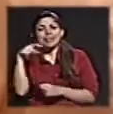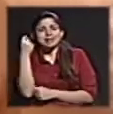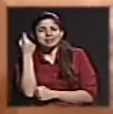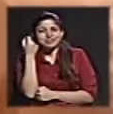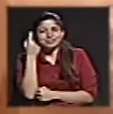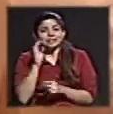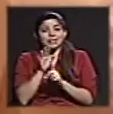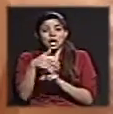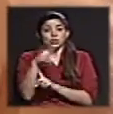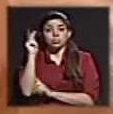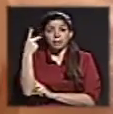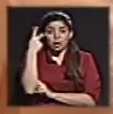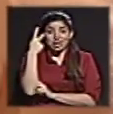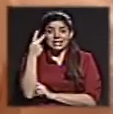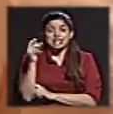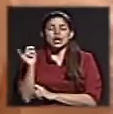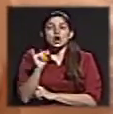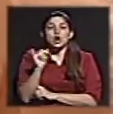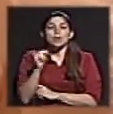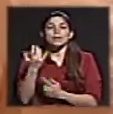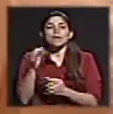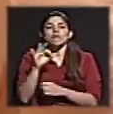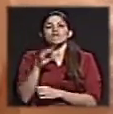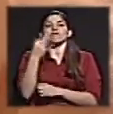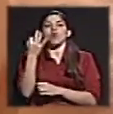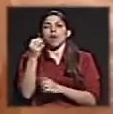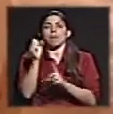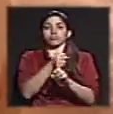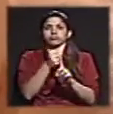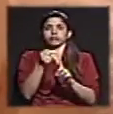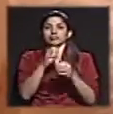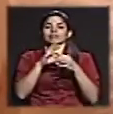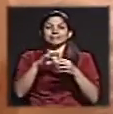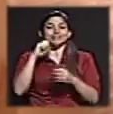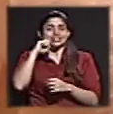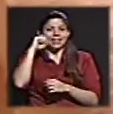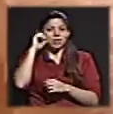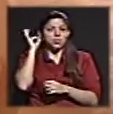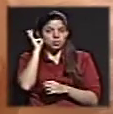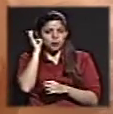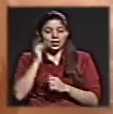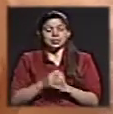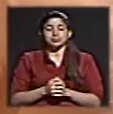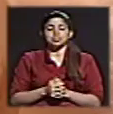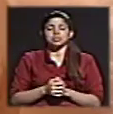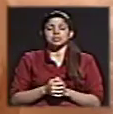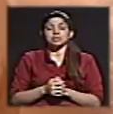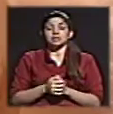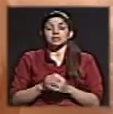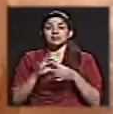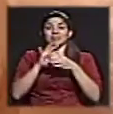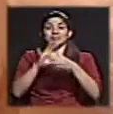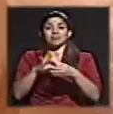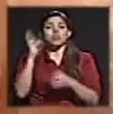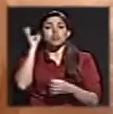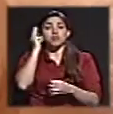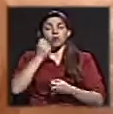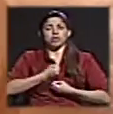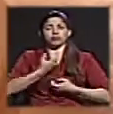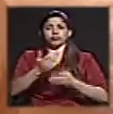el acoso político como una forma de violencia de género, ¿verdad? De las mujeres que ejercen